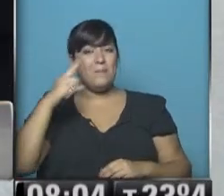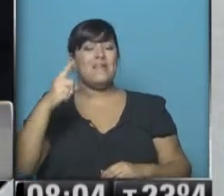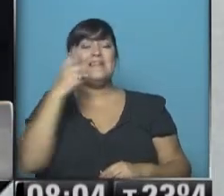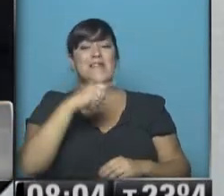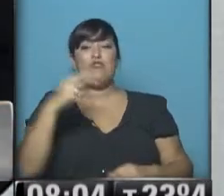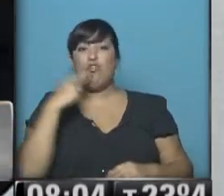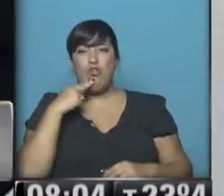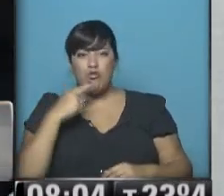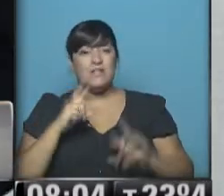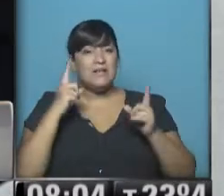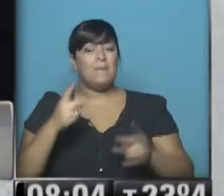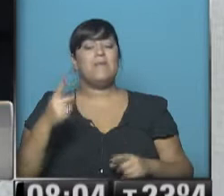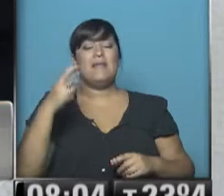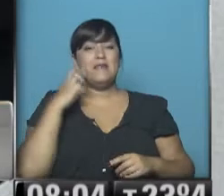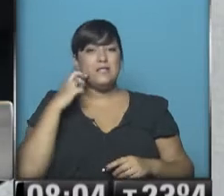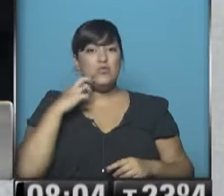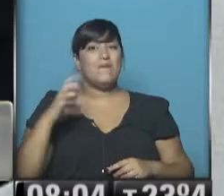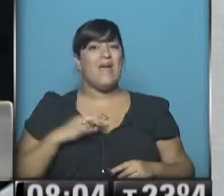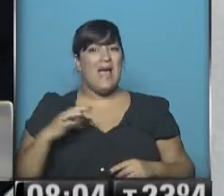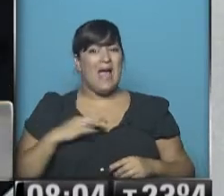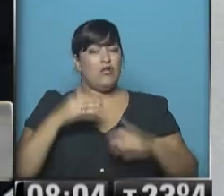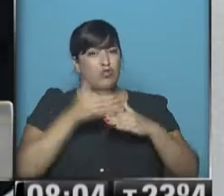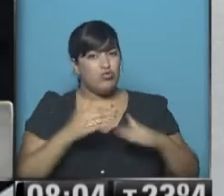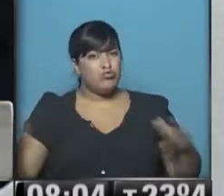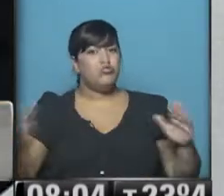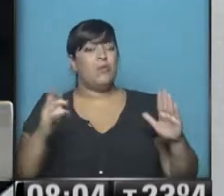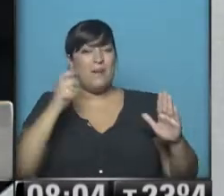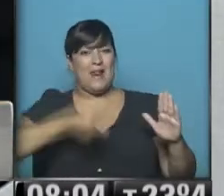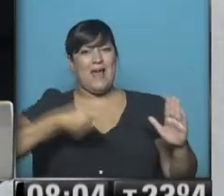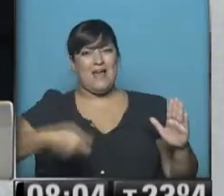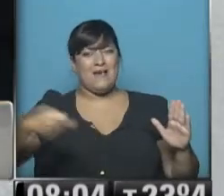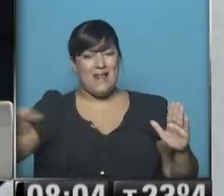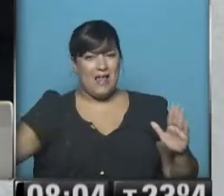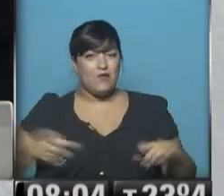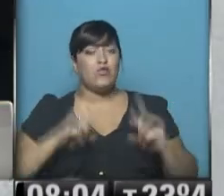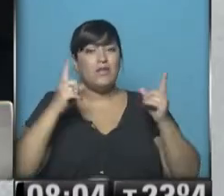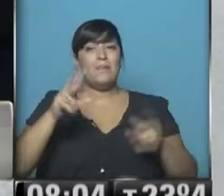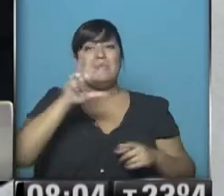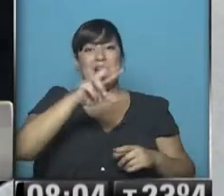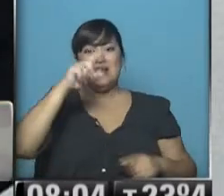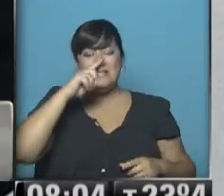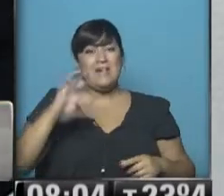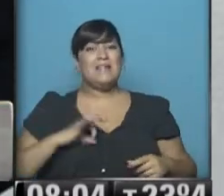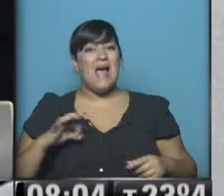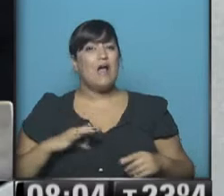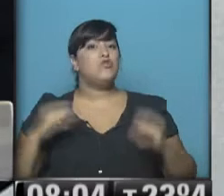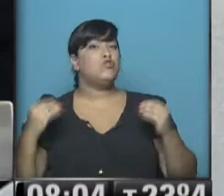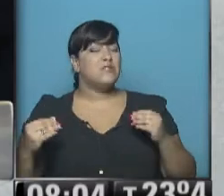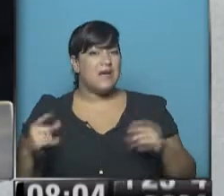con 19 años que es el plazo promedio de pago del crédito y 37 años es el